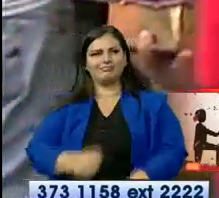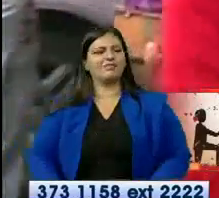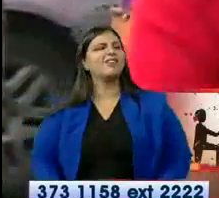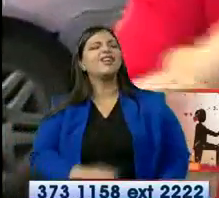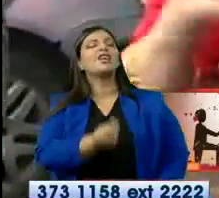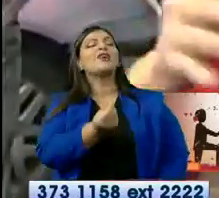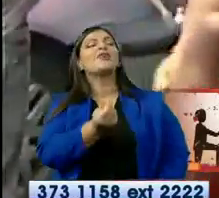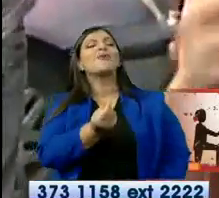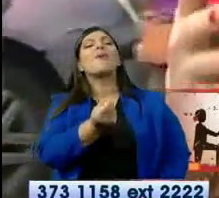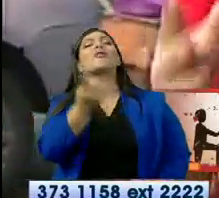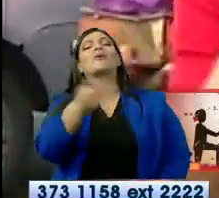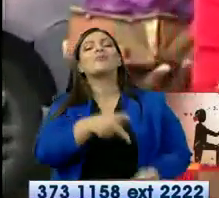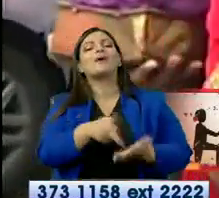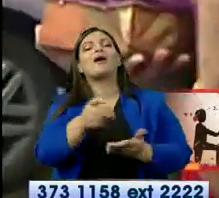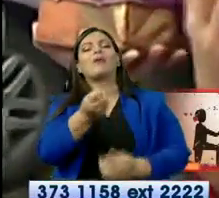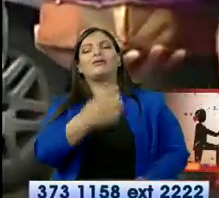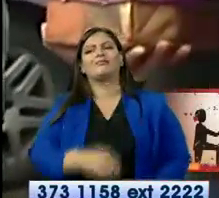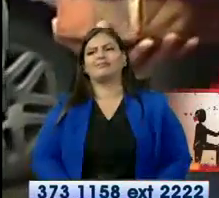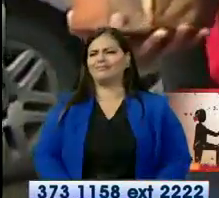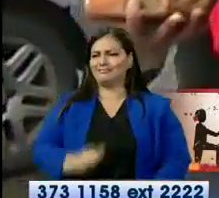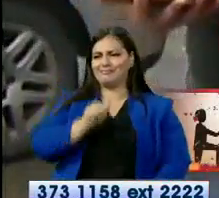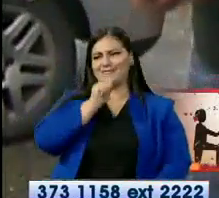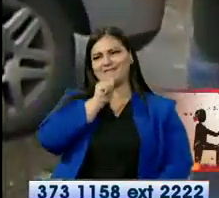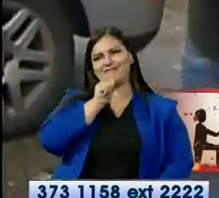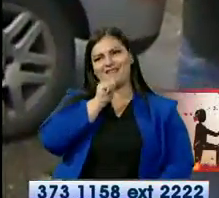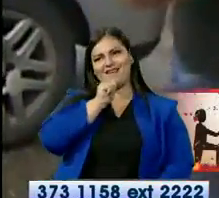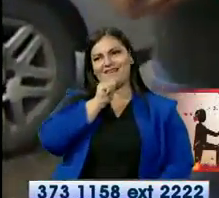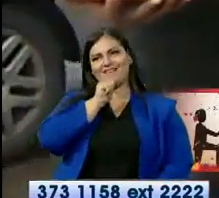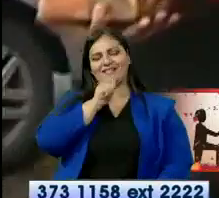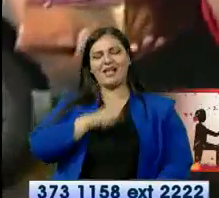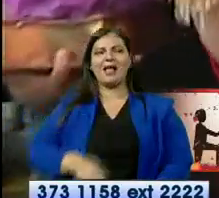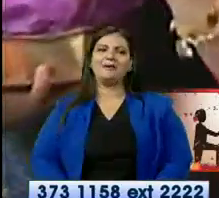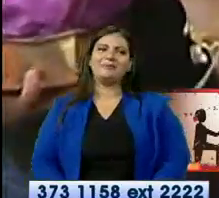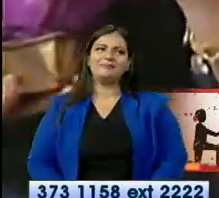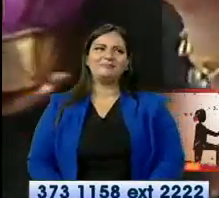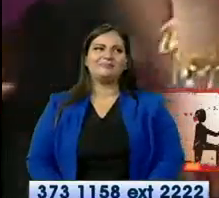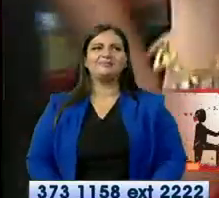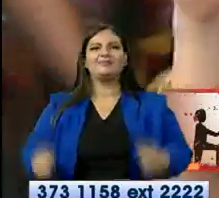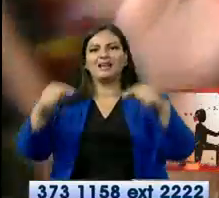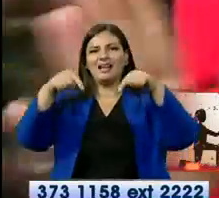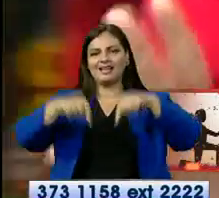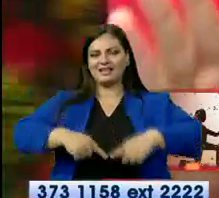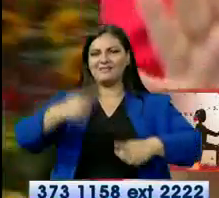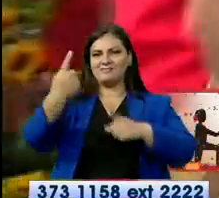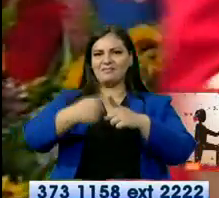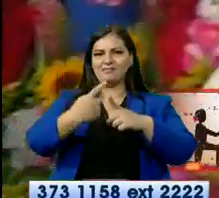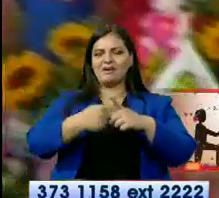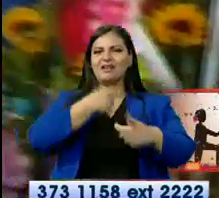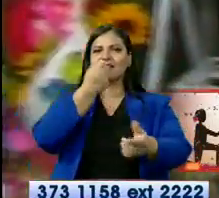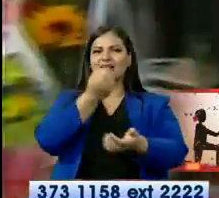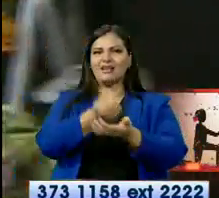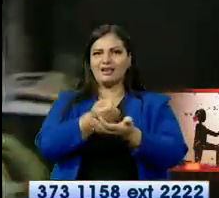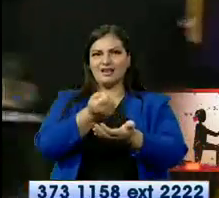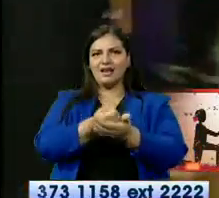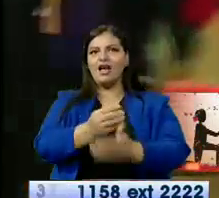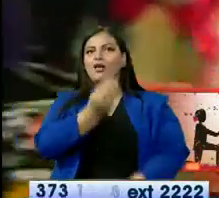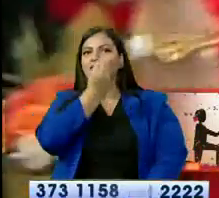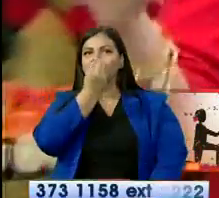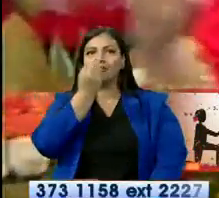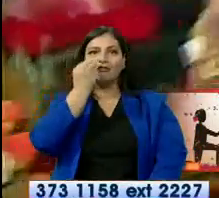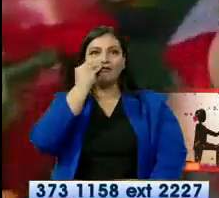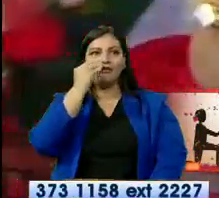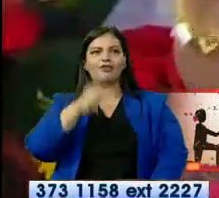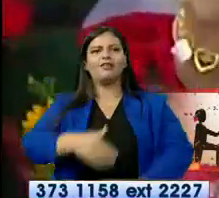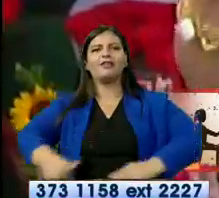no se dice. Bueno, de esta manera se está viviendo San Valentín en el mercado de flores Machala y Piedrahíta. Desde muy temprano